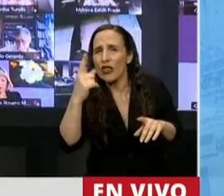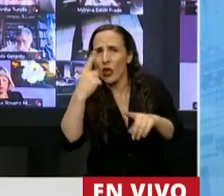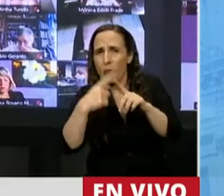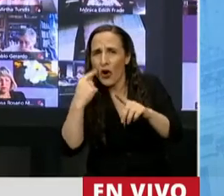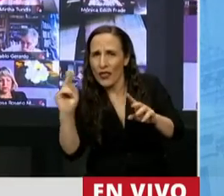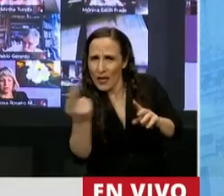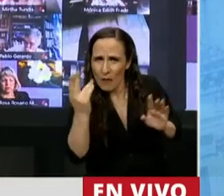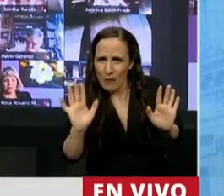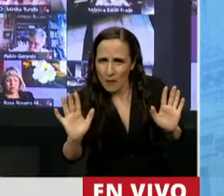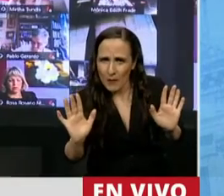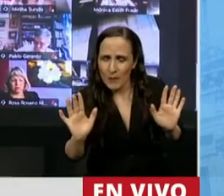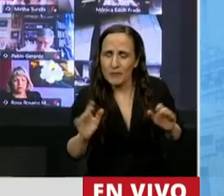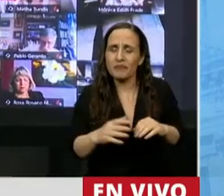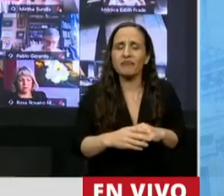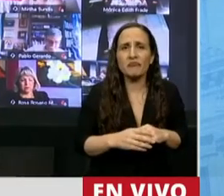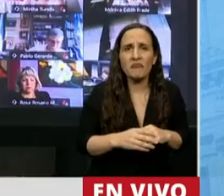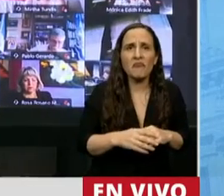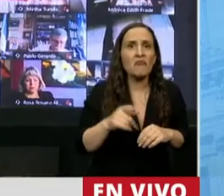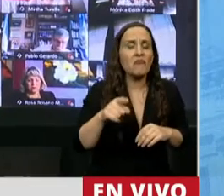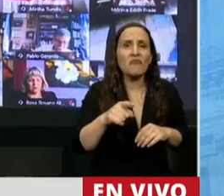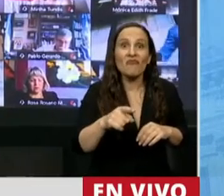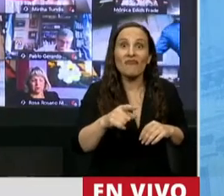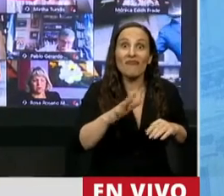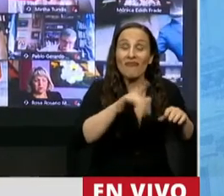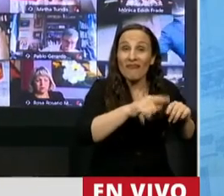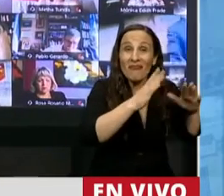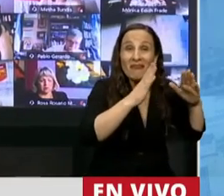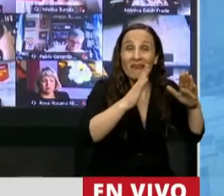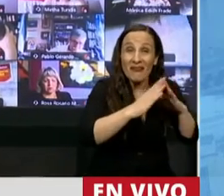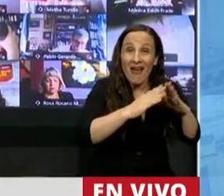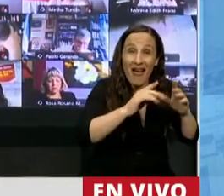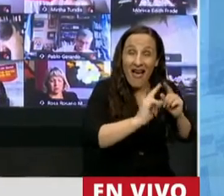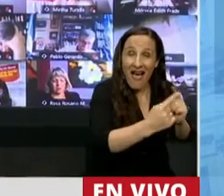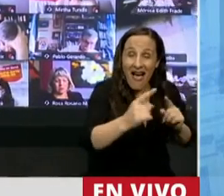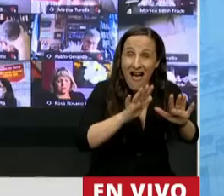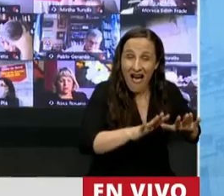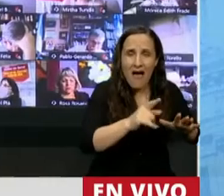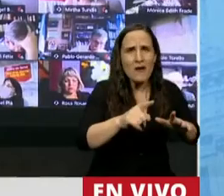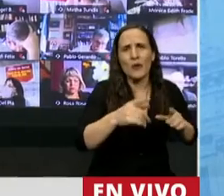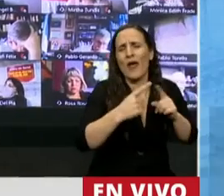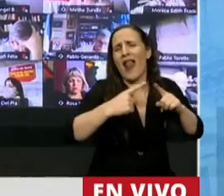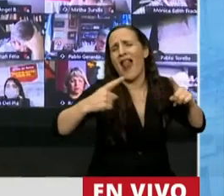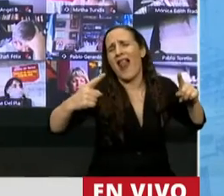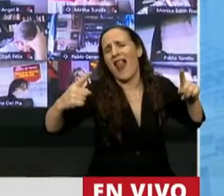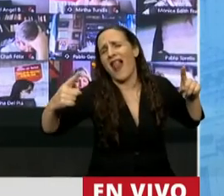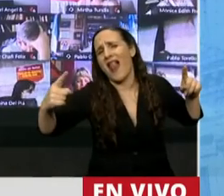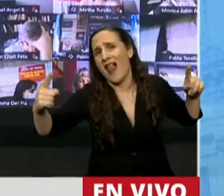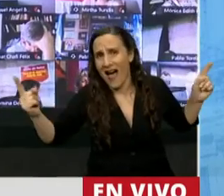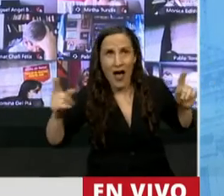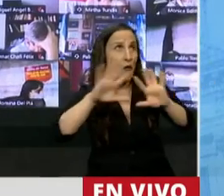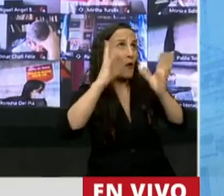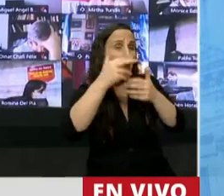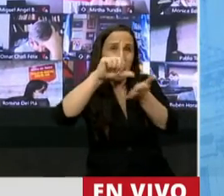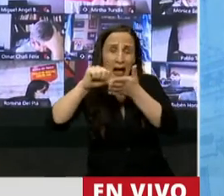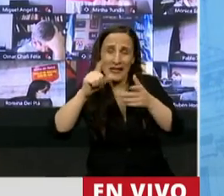jornada. La justificación del aislamiento obligatorio más largo del planeta, que desplomó